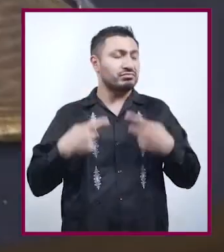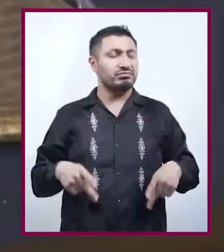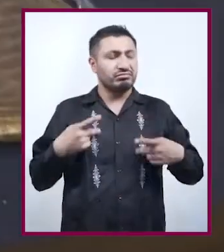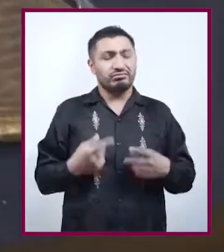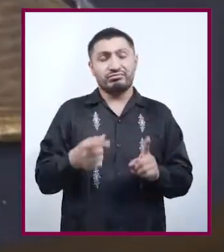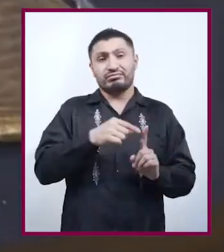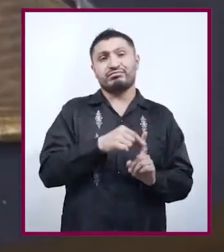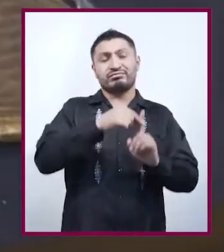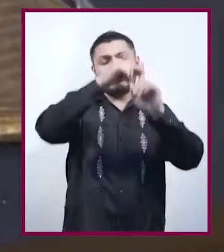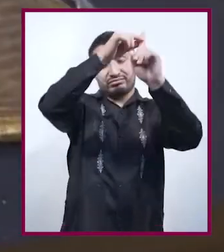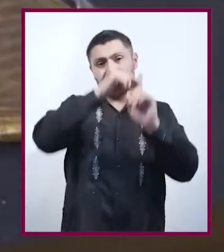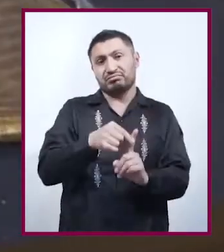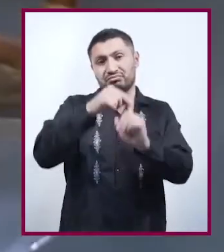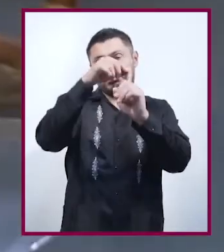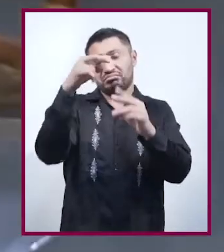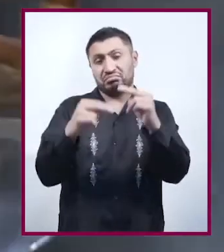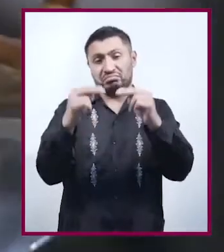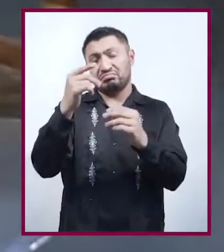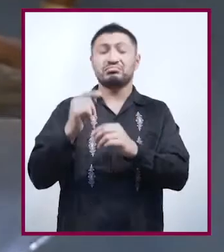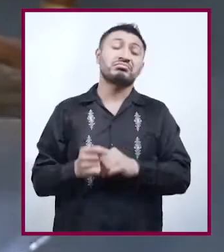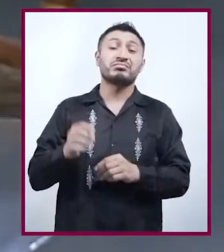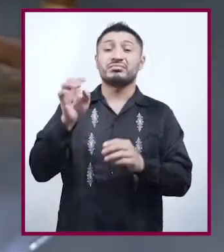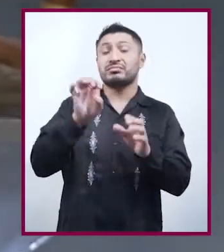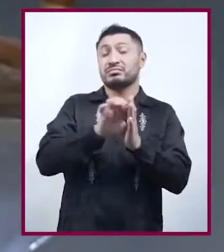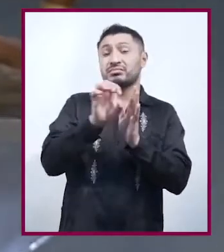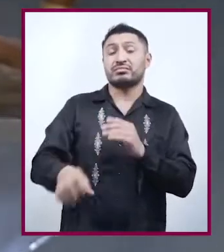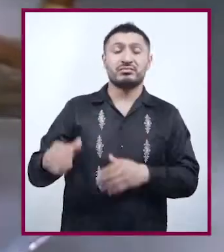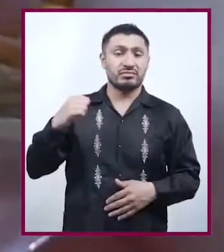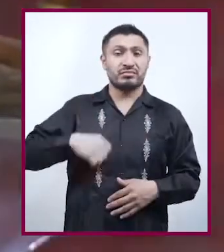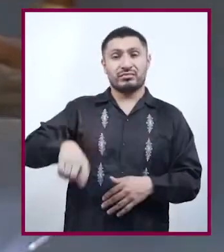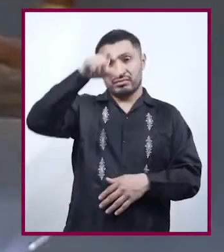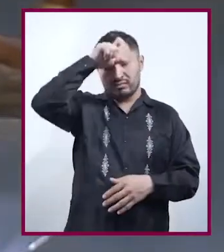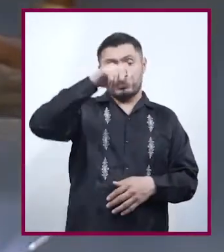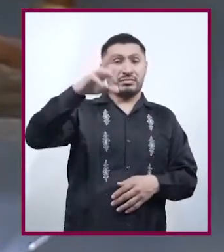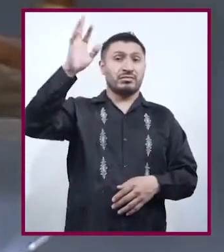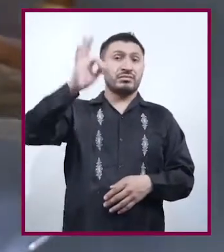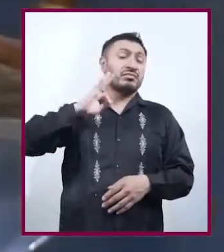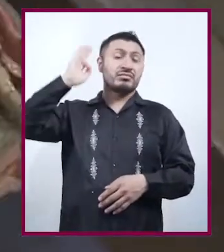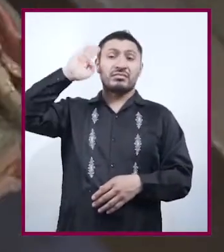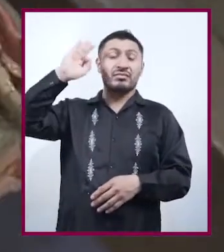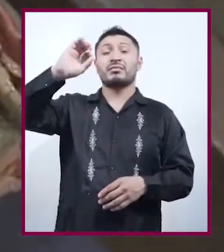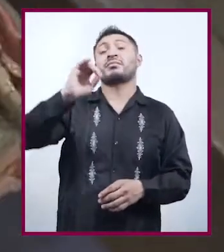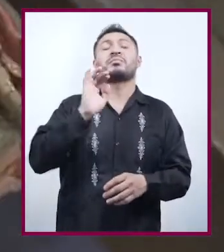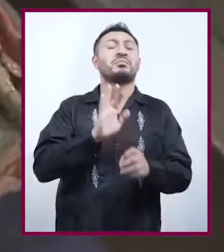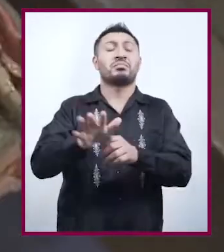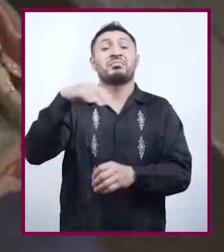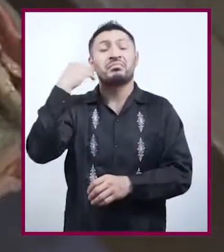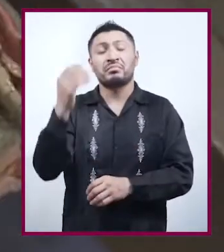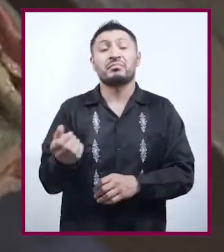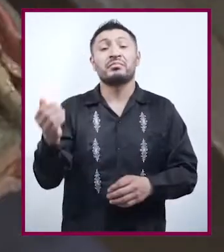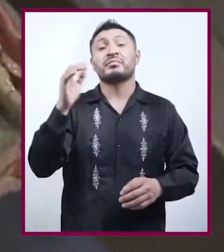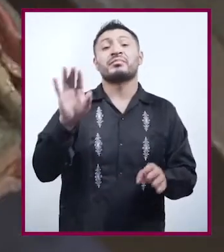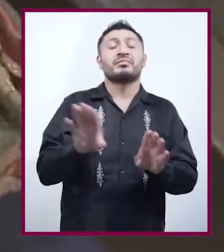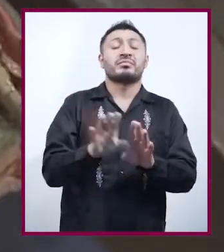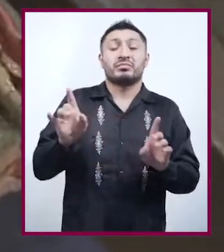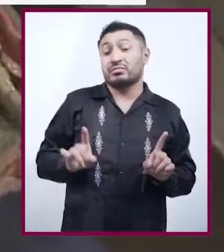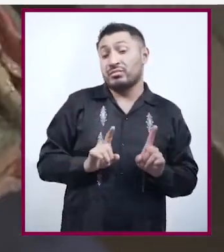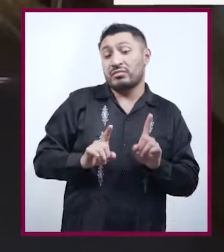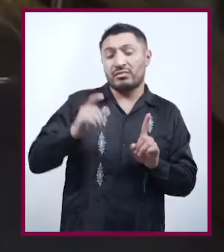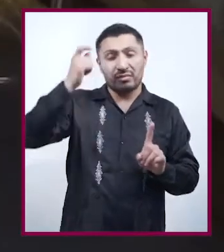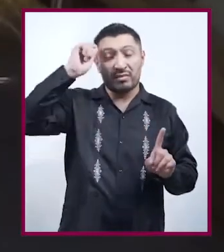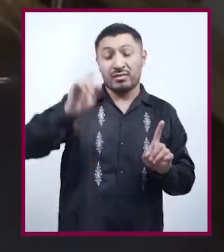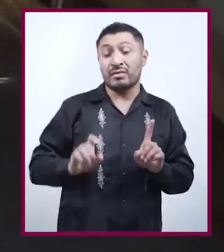que ocupa una persona. En el antiguo Egipto, por ejemplo, el faraón o cualquier alto dignatario caminaba acompañado de